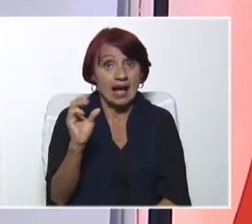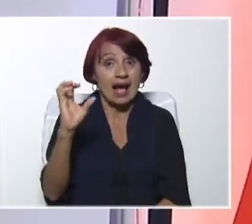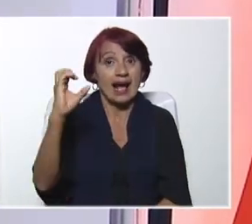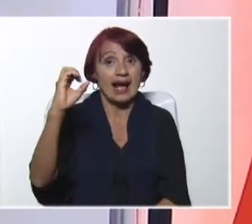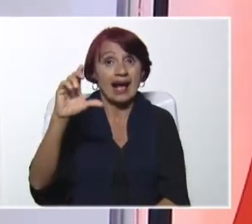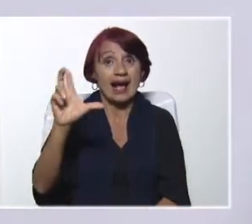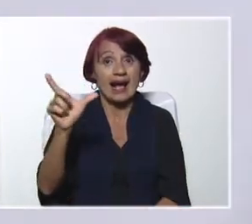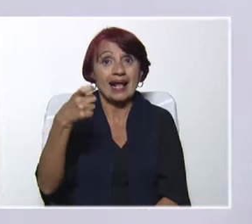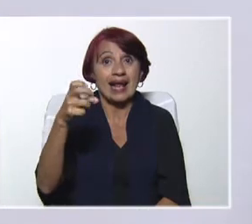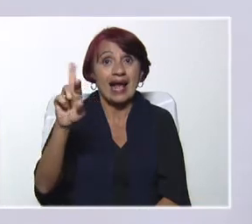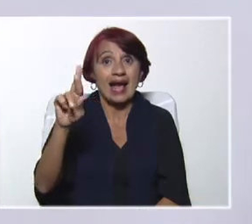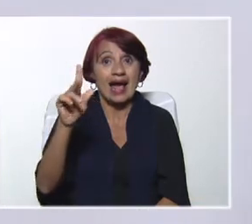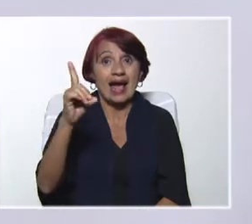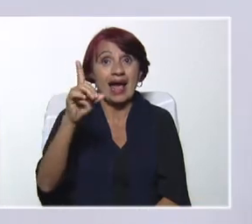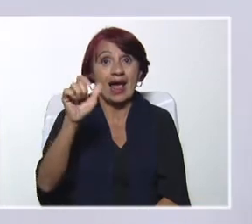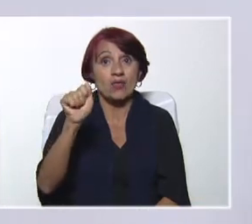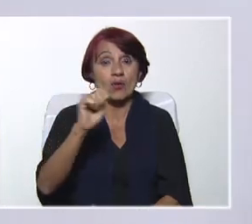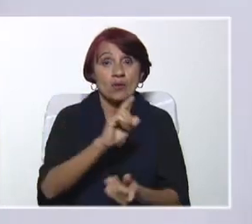a